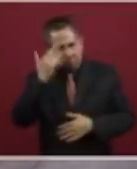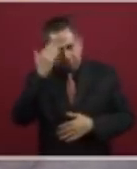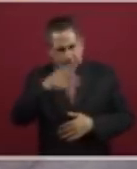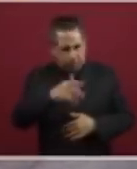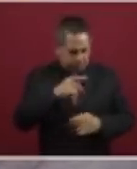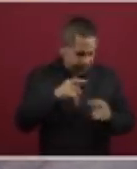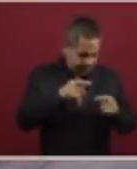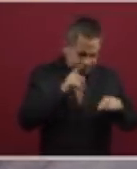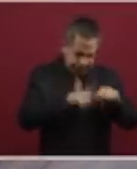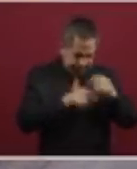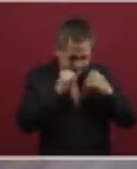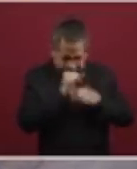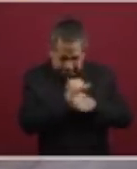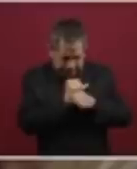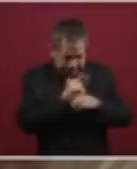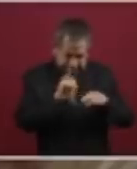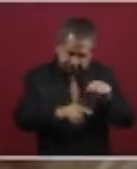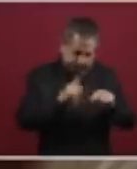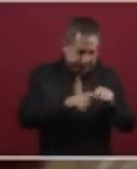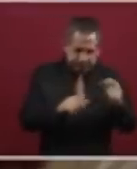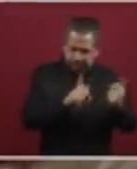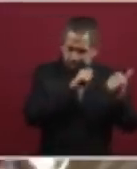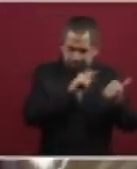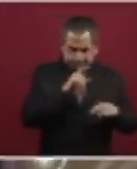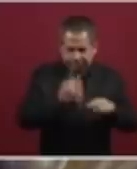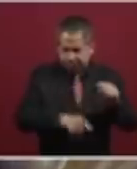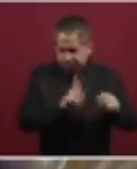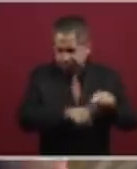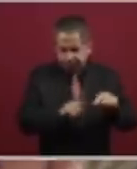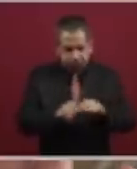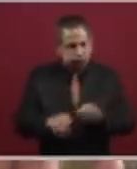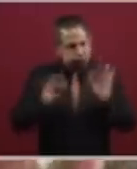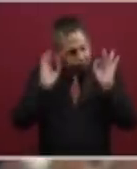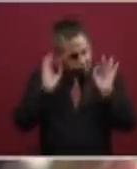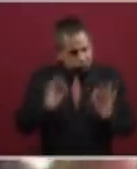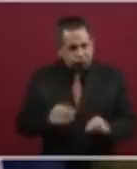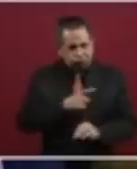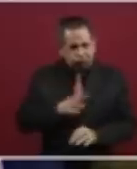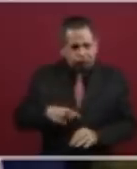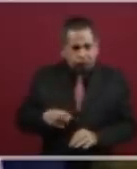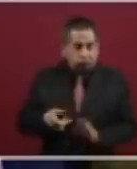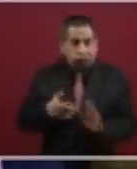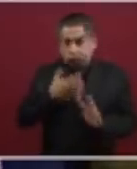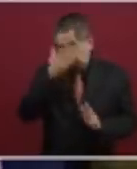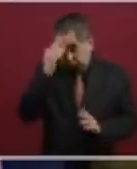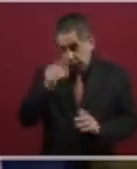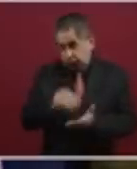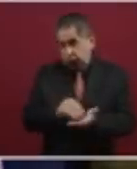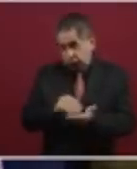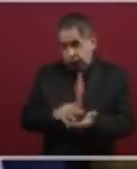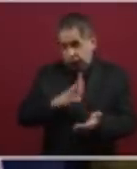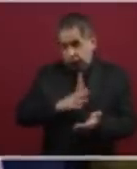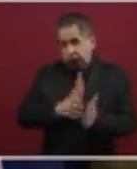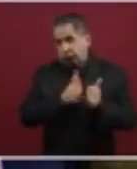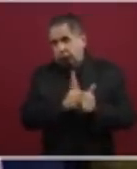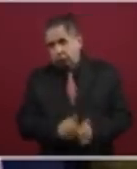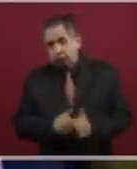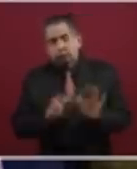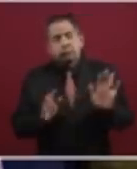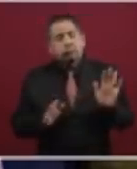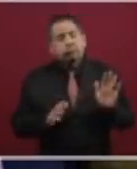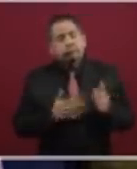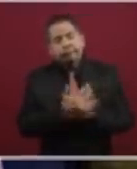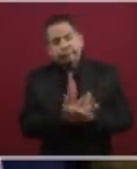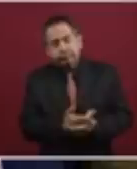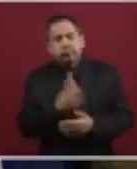una depuración de ese personal que no sé si exista o se quedó ahí perenne,